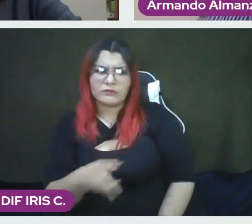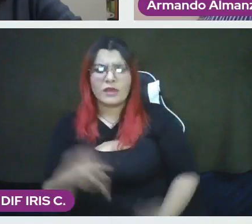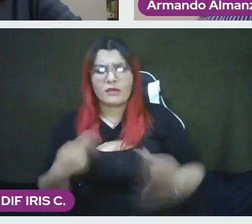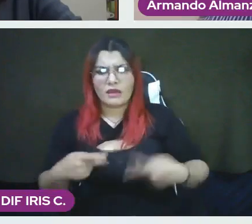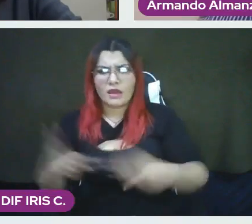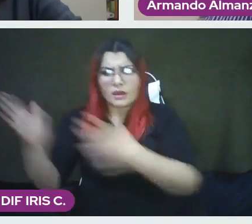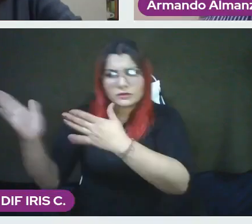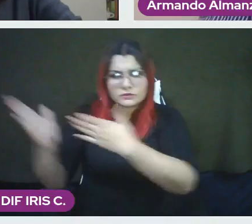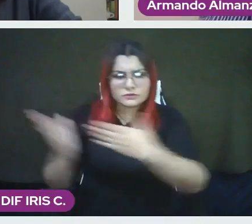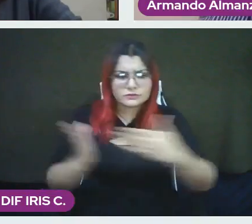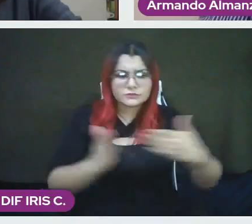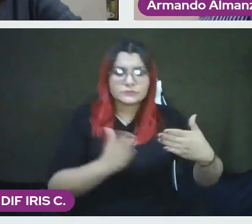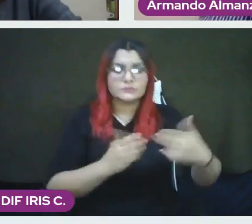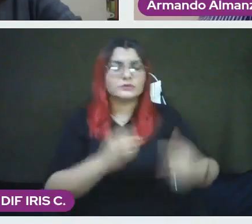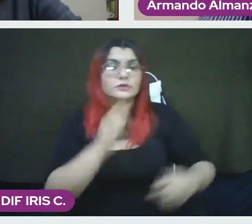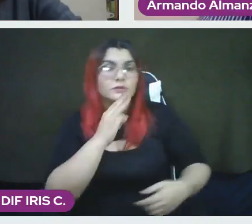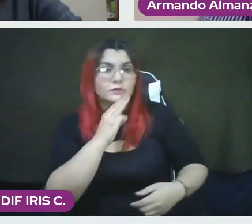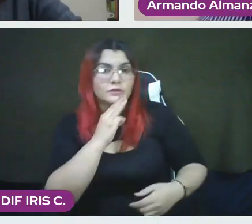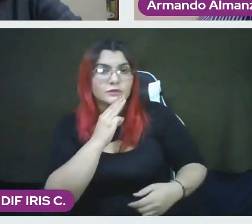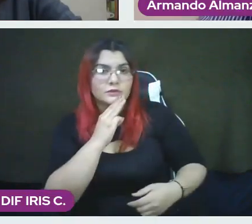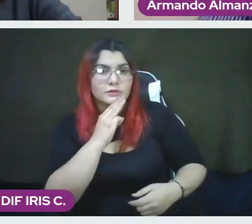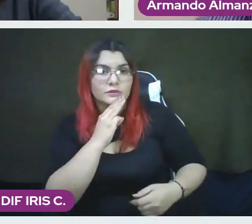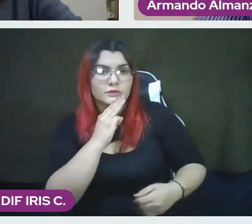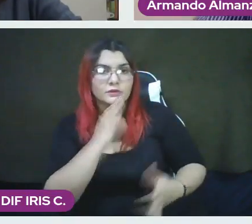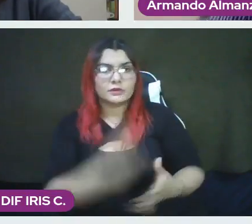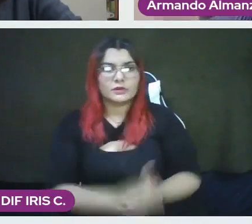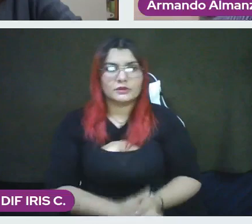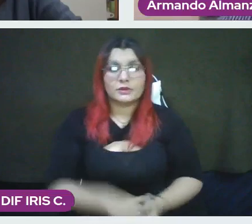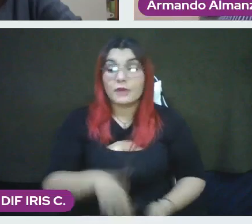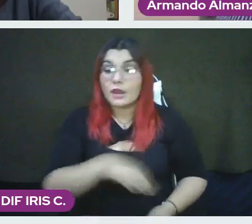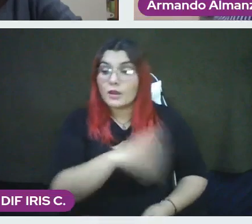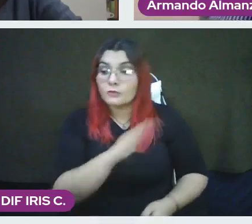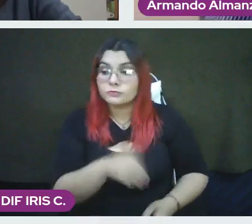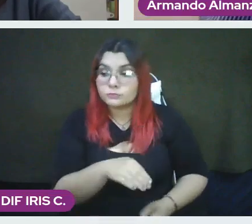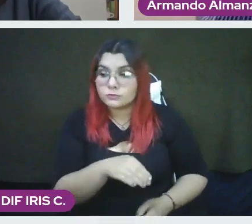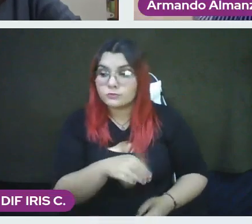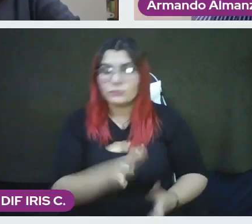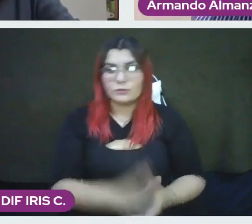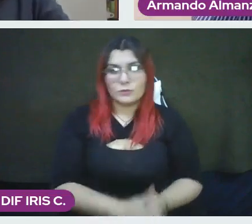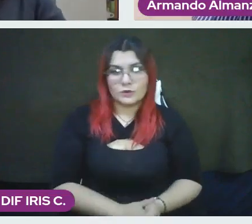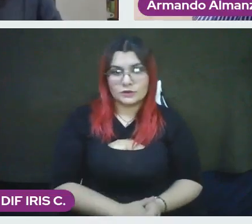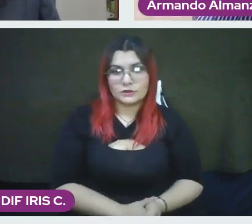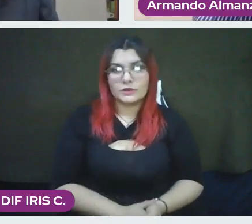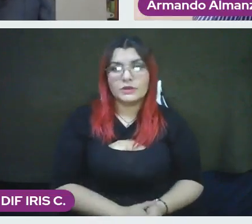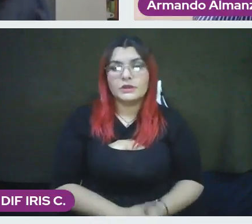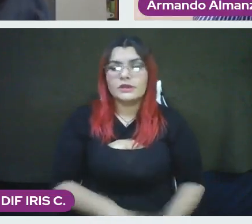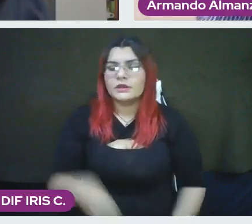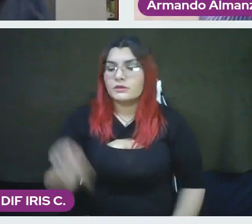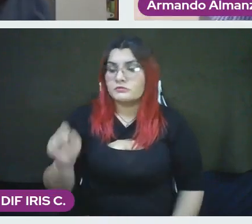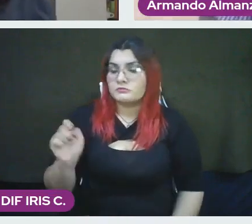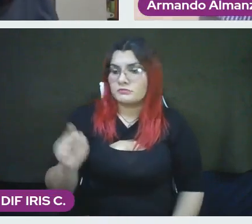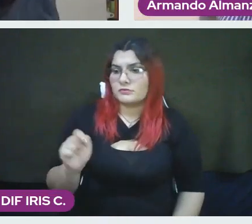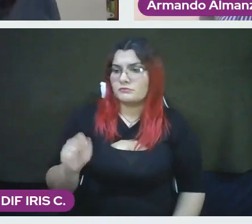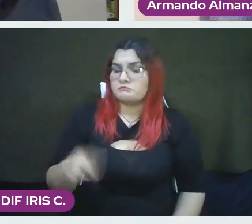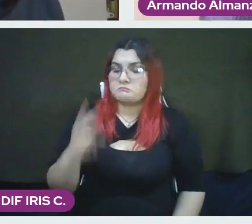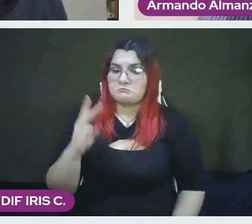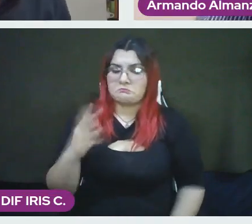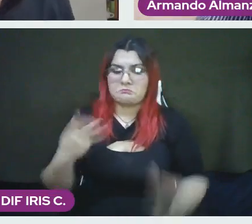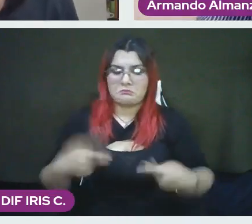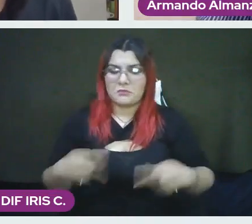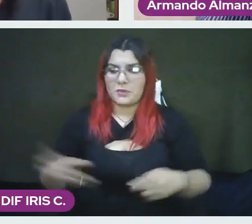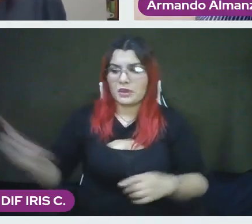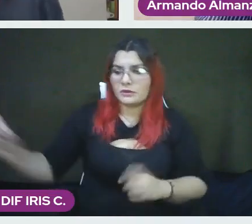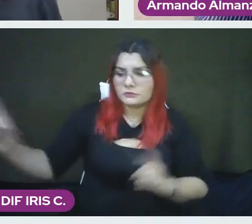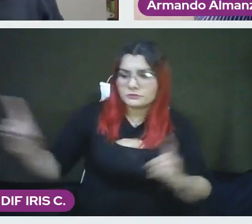su madre, estaba en el velorio, y llegamos 3 compañeros, y la primera de